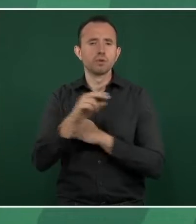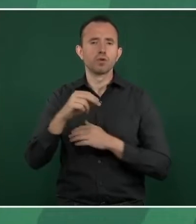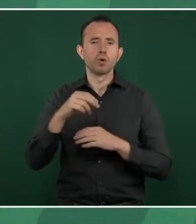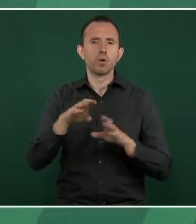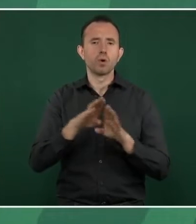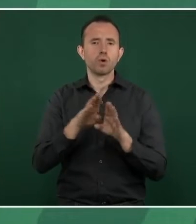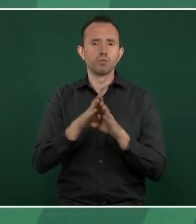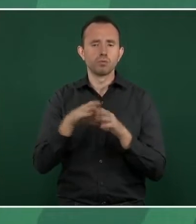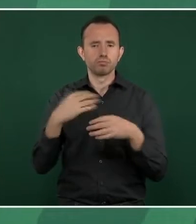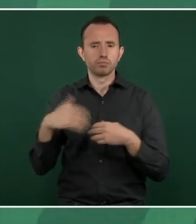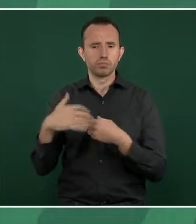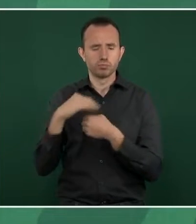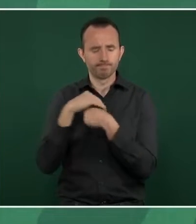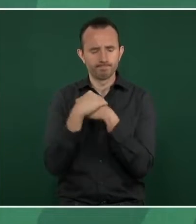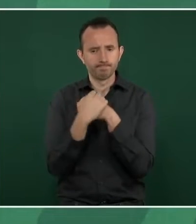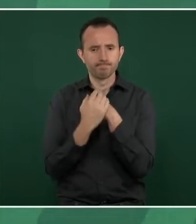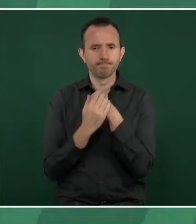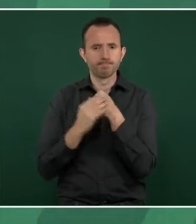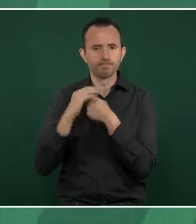sí les expresé